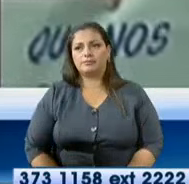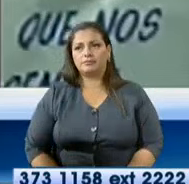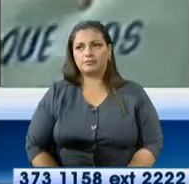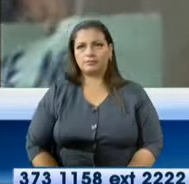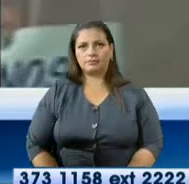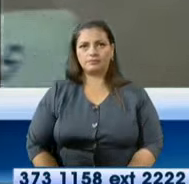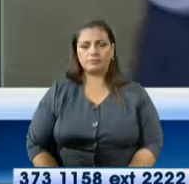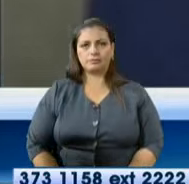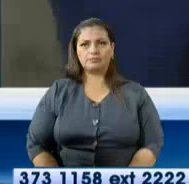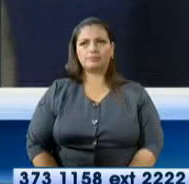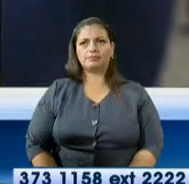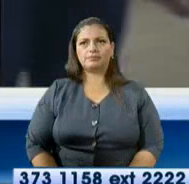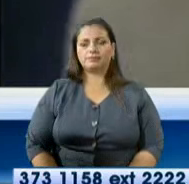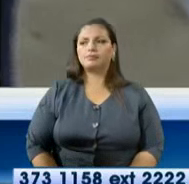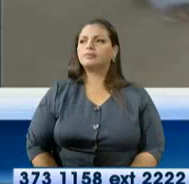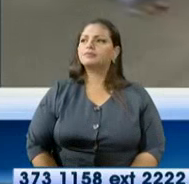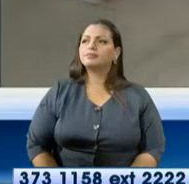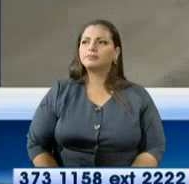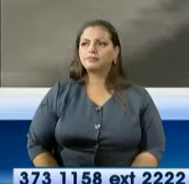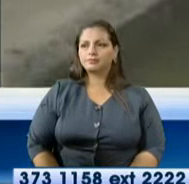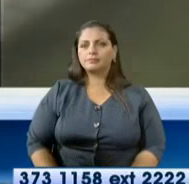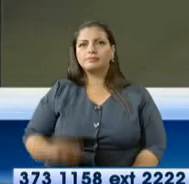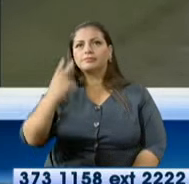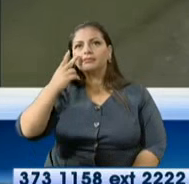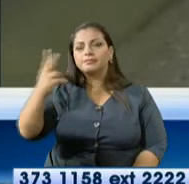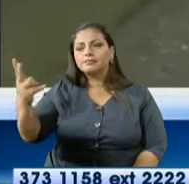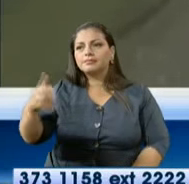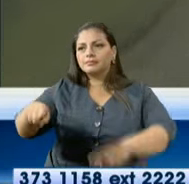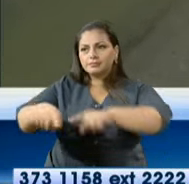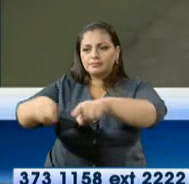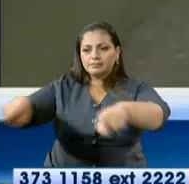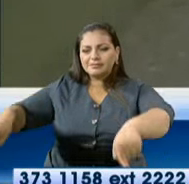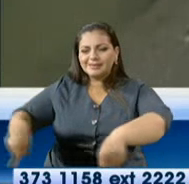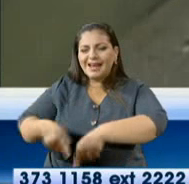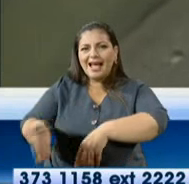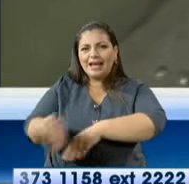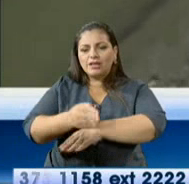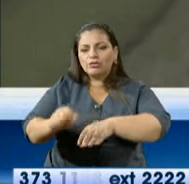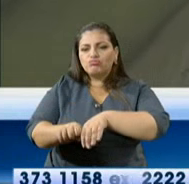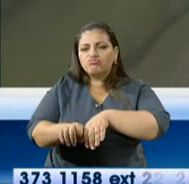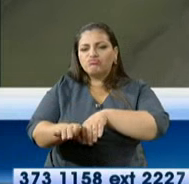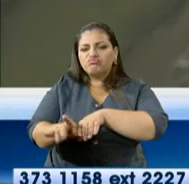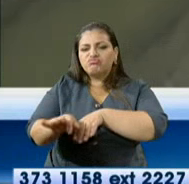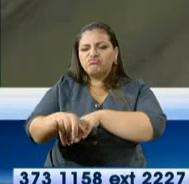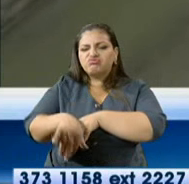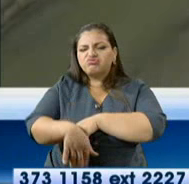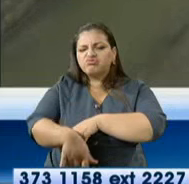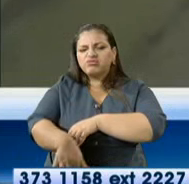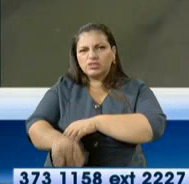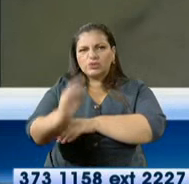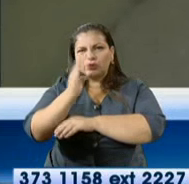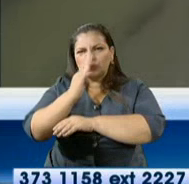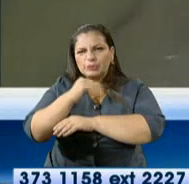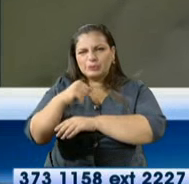más allá también otra caja que ya tampoco se está rebosando así. Todavía parece que están un poco tapadas.